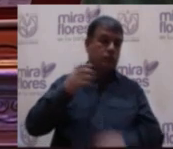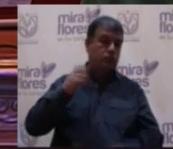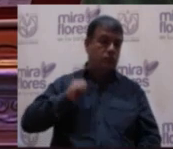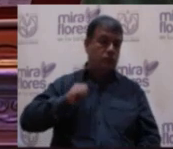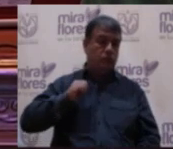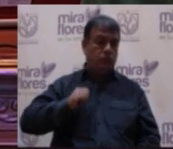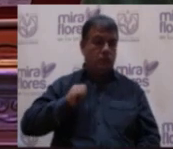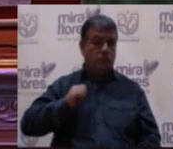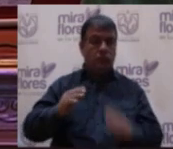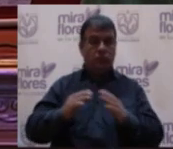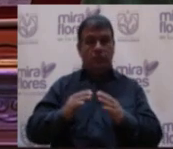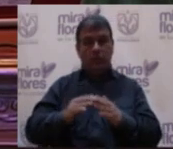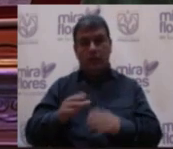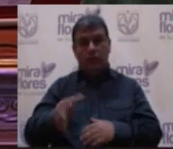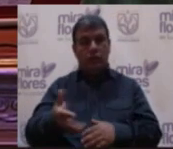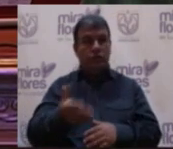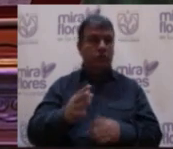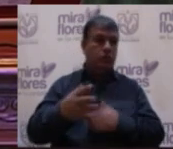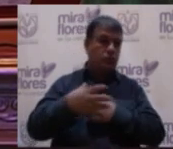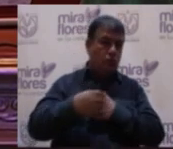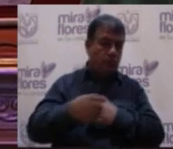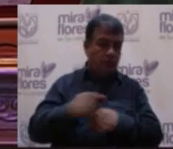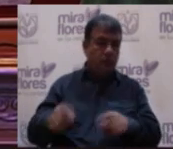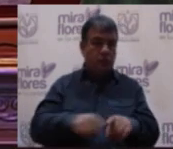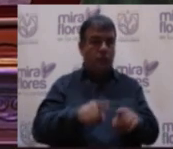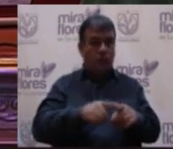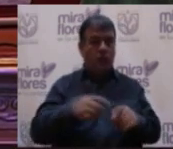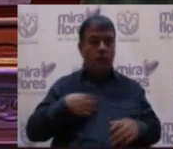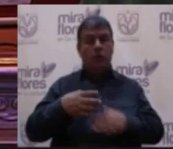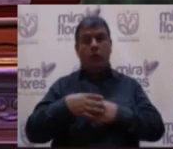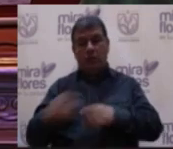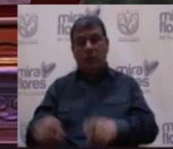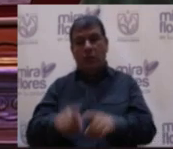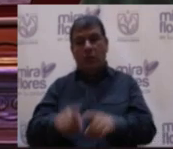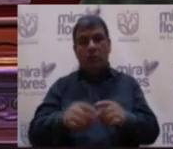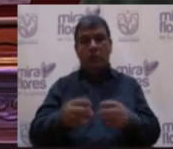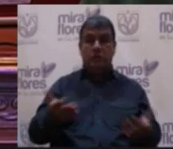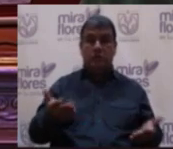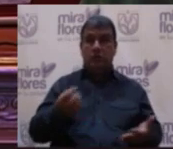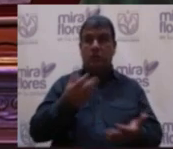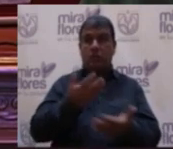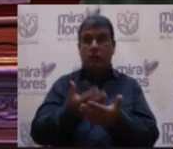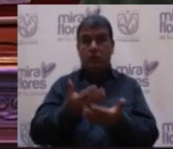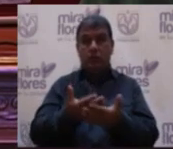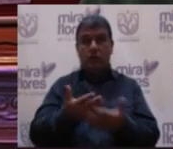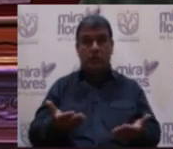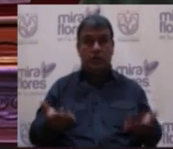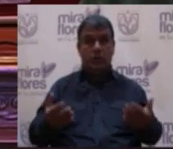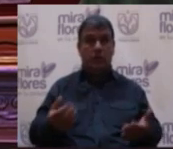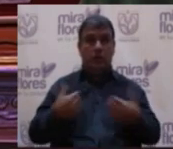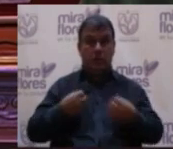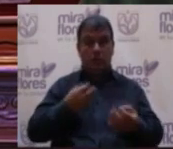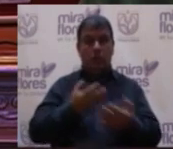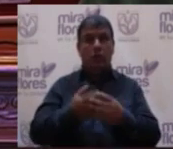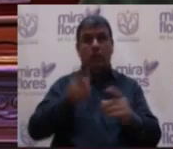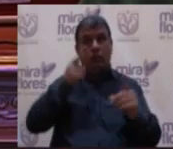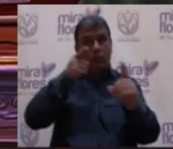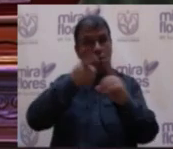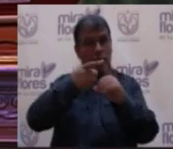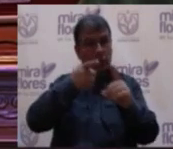que nosotros hacemos. Cuando se replican las cosas es porque las cosas son buenas y que las cosas tienen un buen sentido.